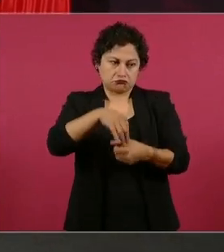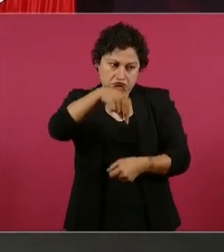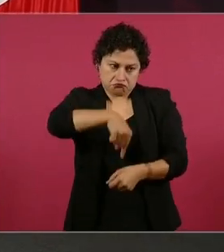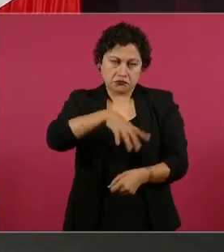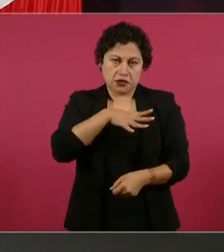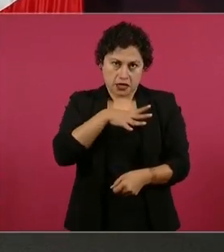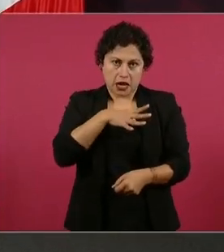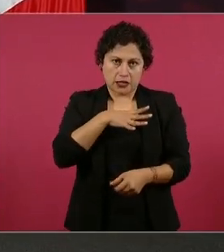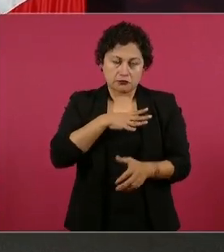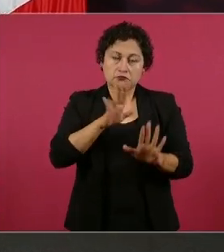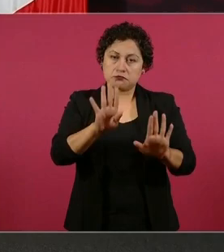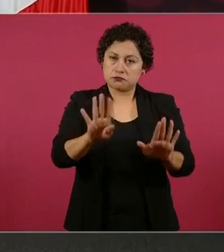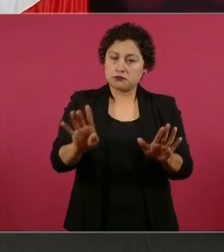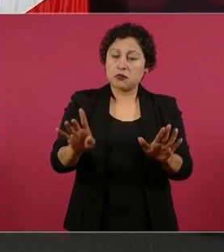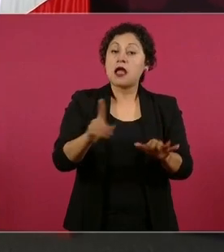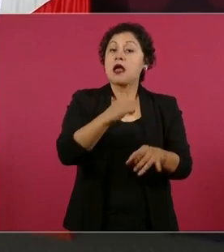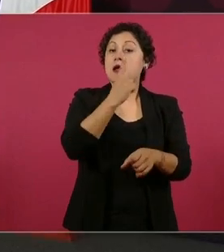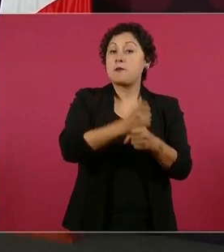resuelve